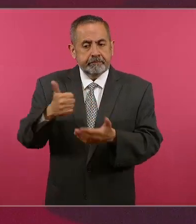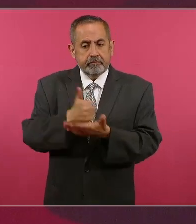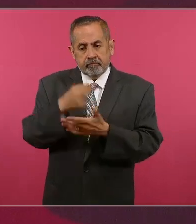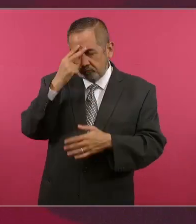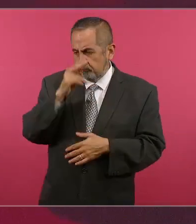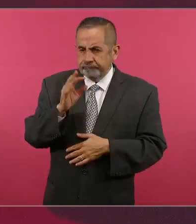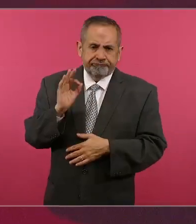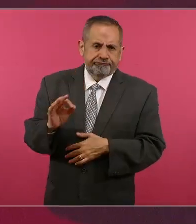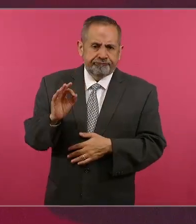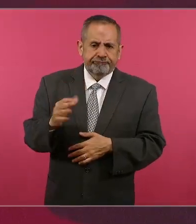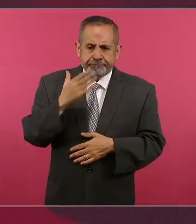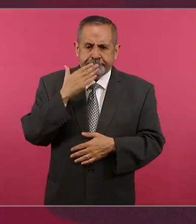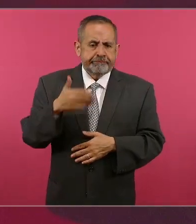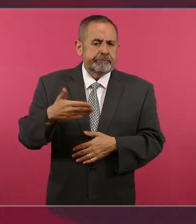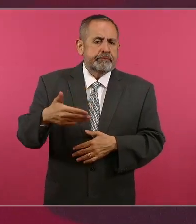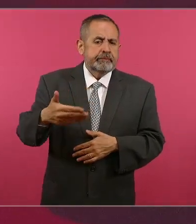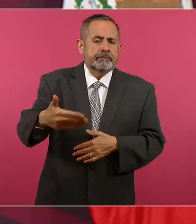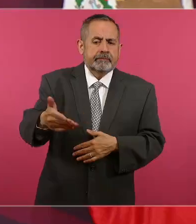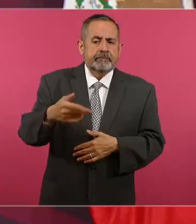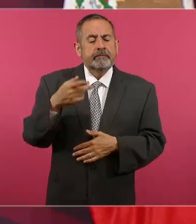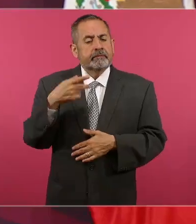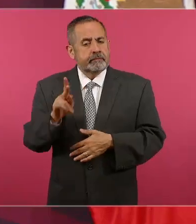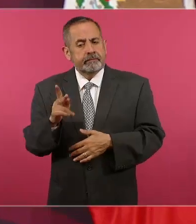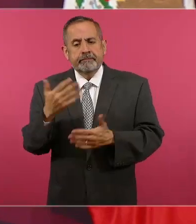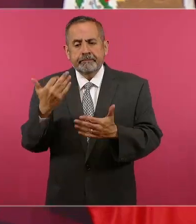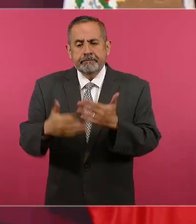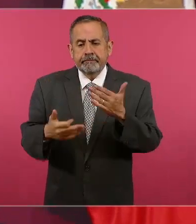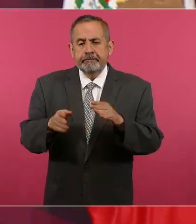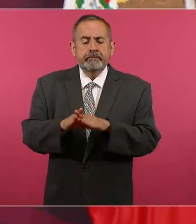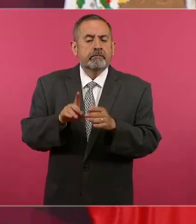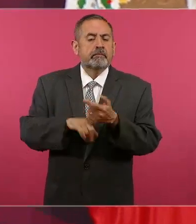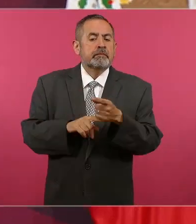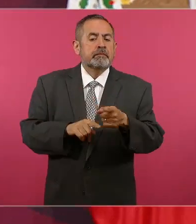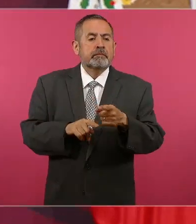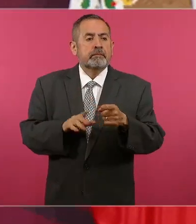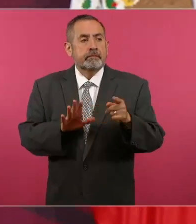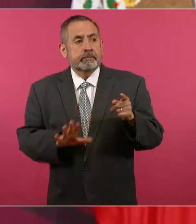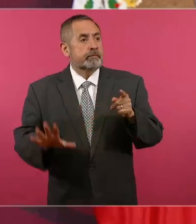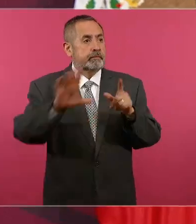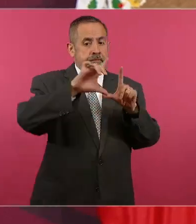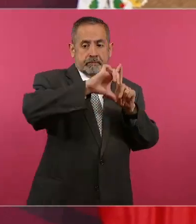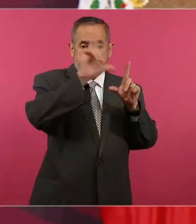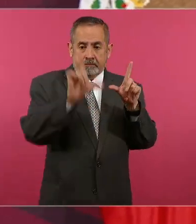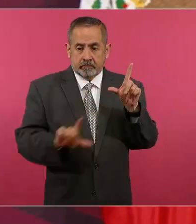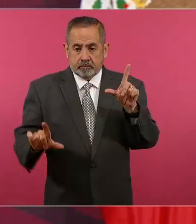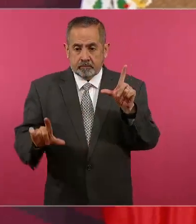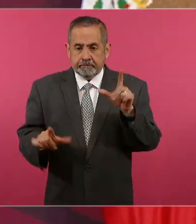México, pero falta en el resto del país.